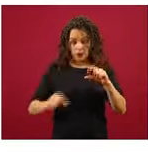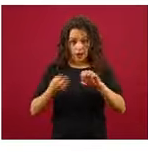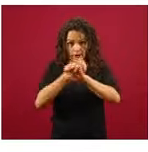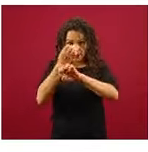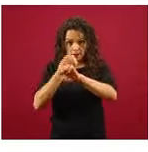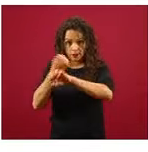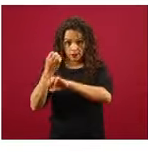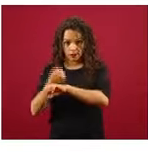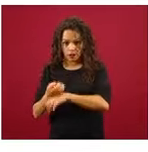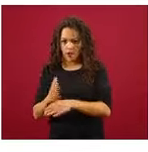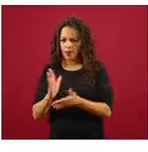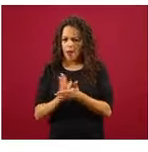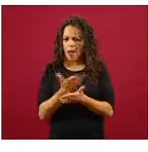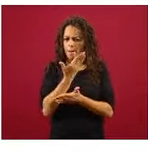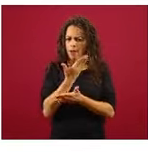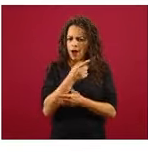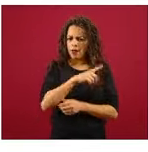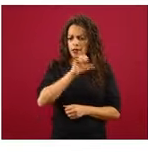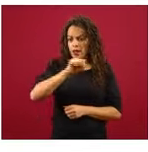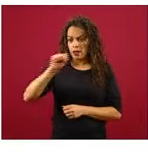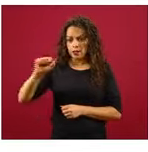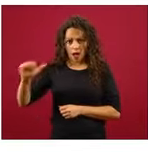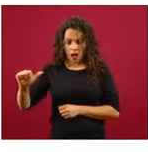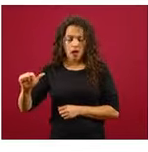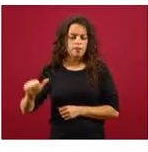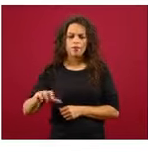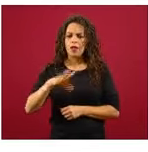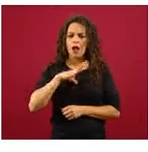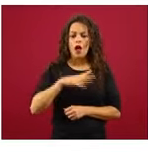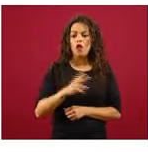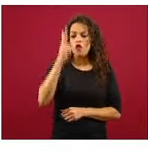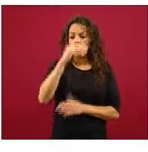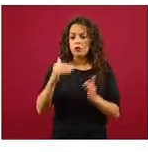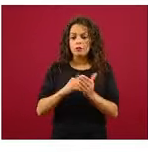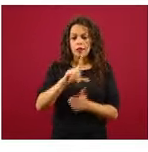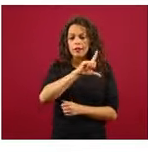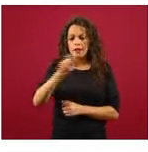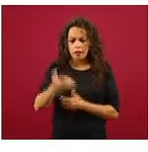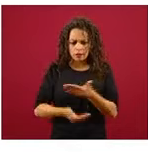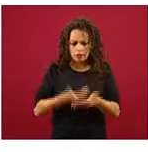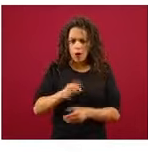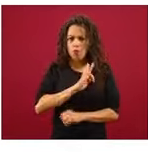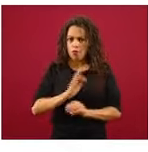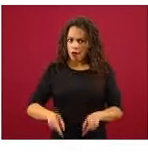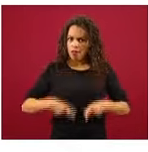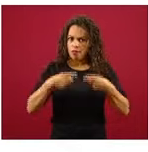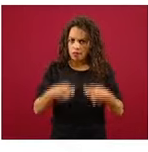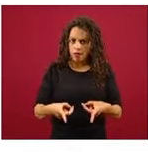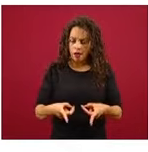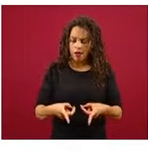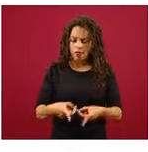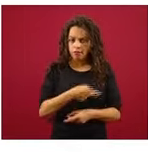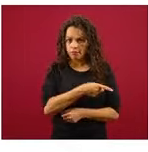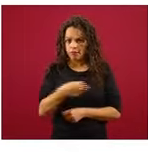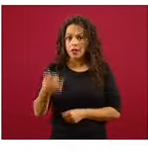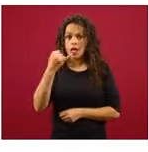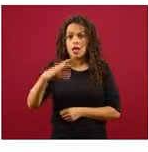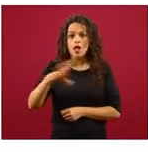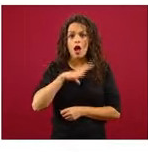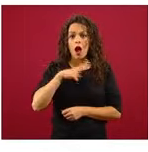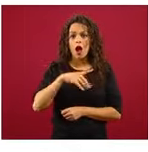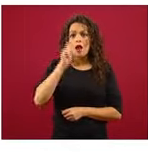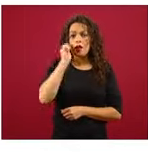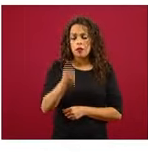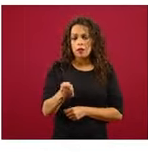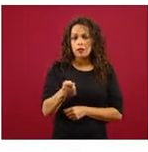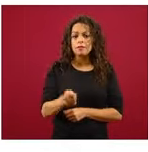dependientes de la Secretaría de Salud. Hay más de 2,700 servicios y tenemos un directorio de los servicios, está